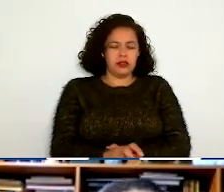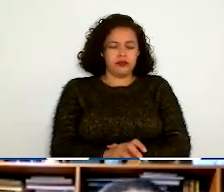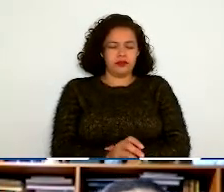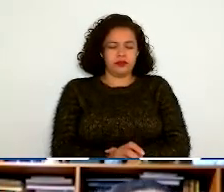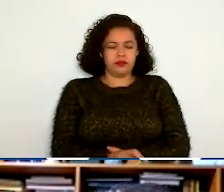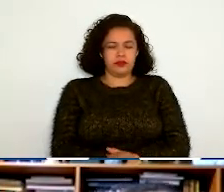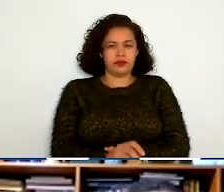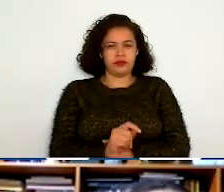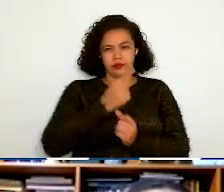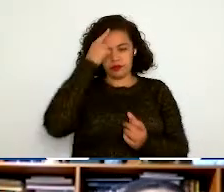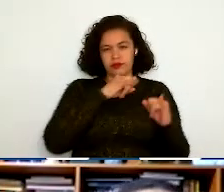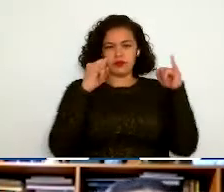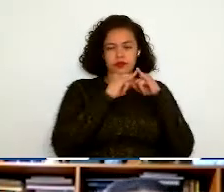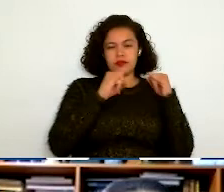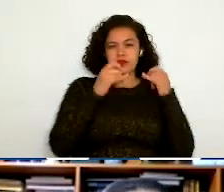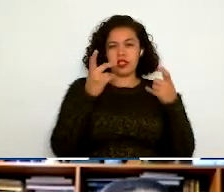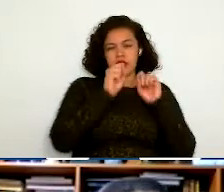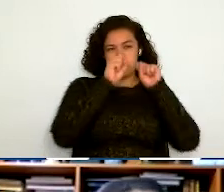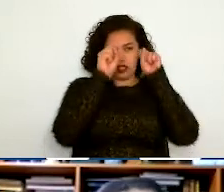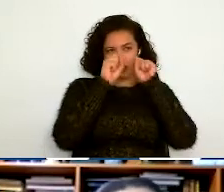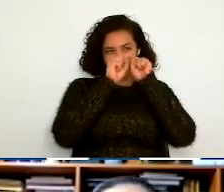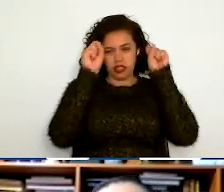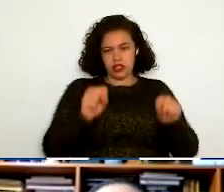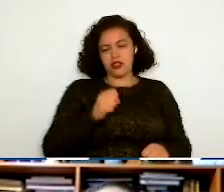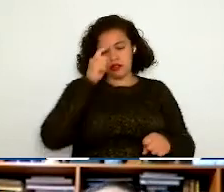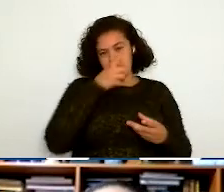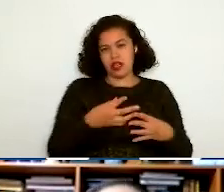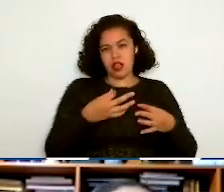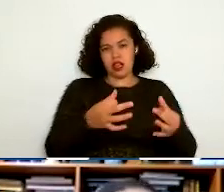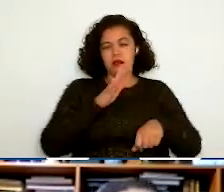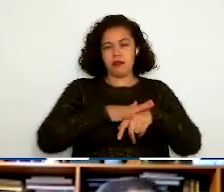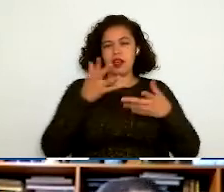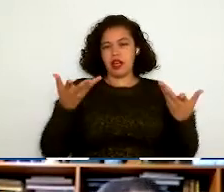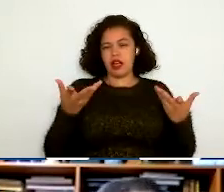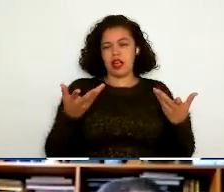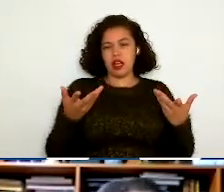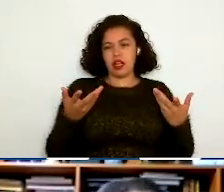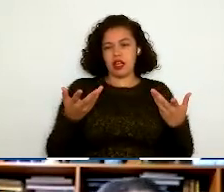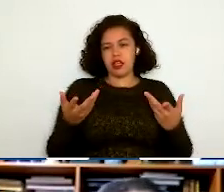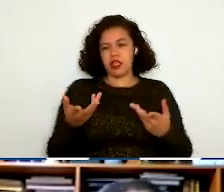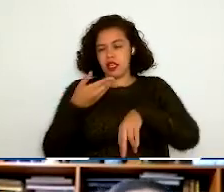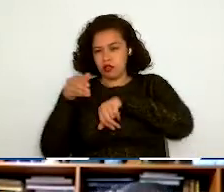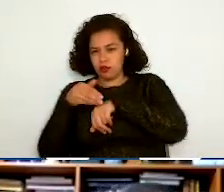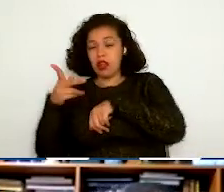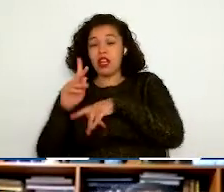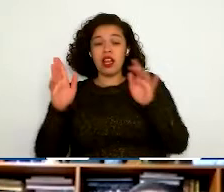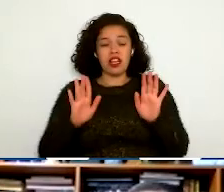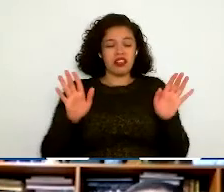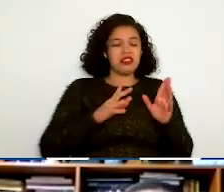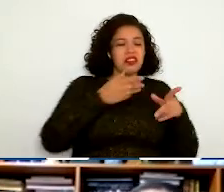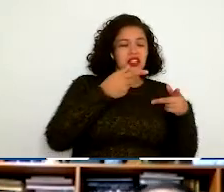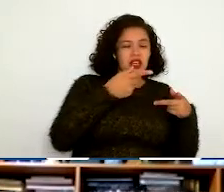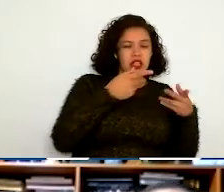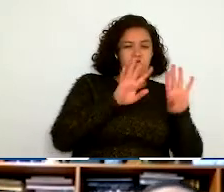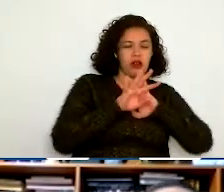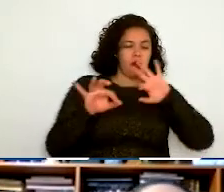se prioriza mucho este sistema de calidad más cuantitativo y se deja de lado lo cualitativo. Casi siempre